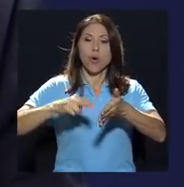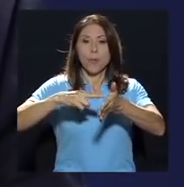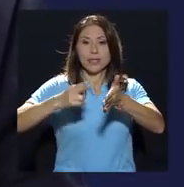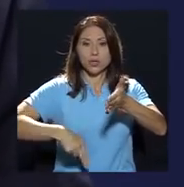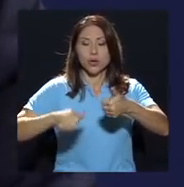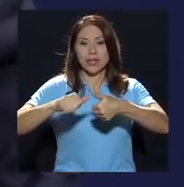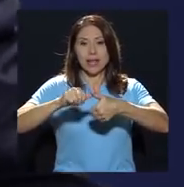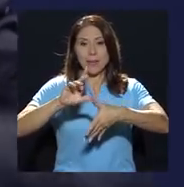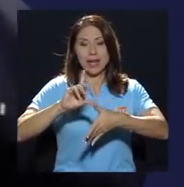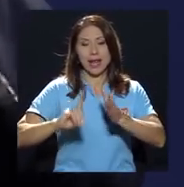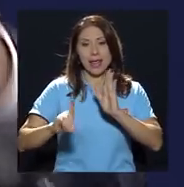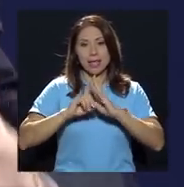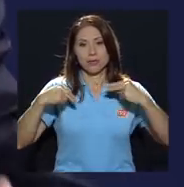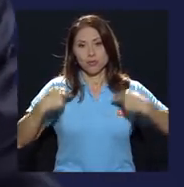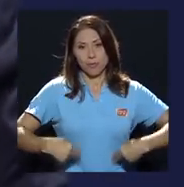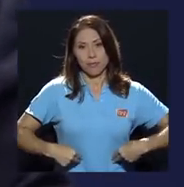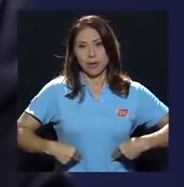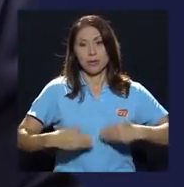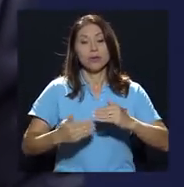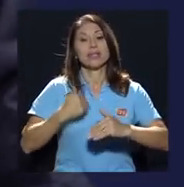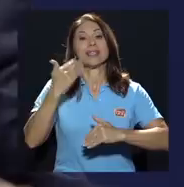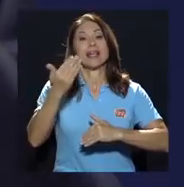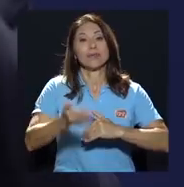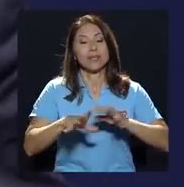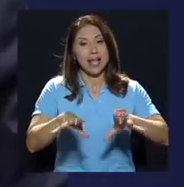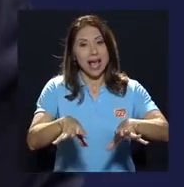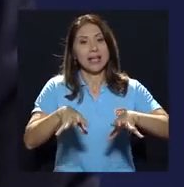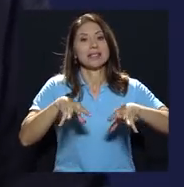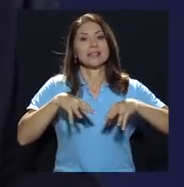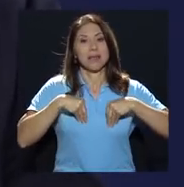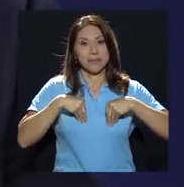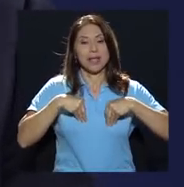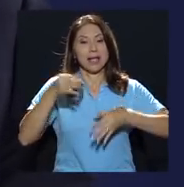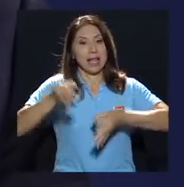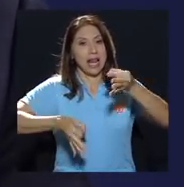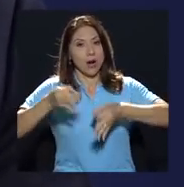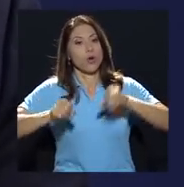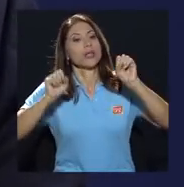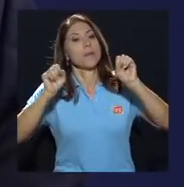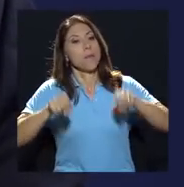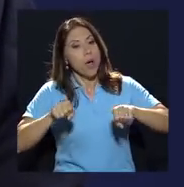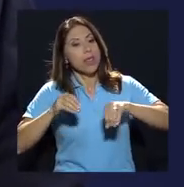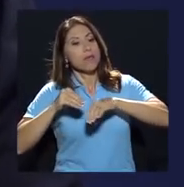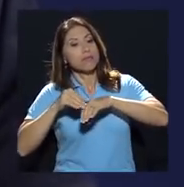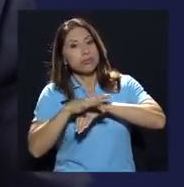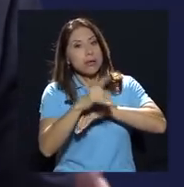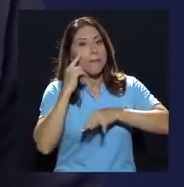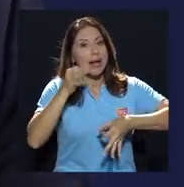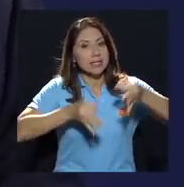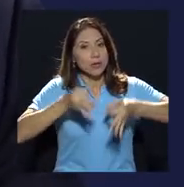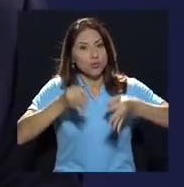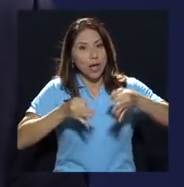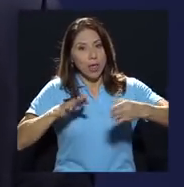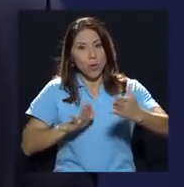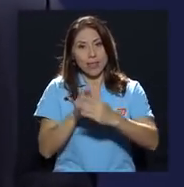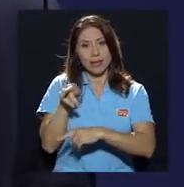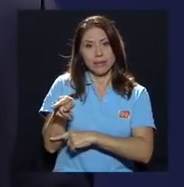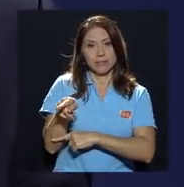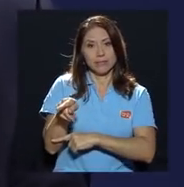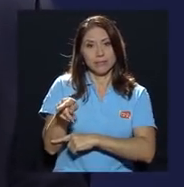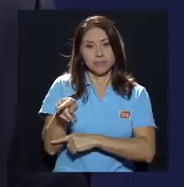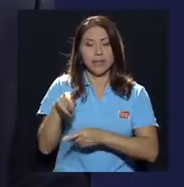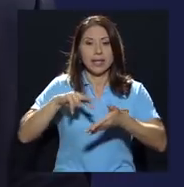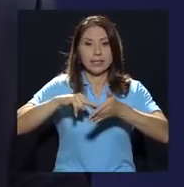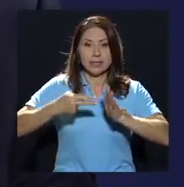humanos y posteriormente acepta la competencia contenciosa de la corte para ser juzgado entre la